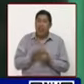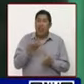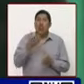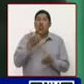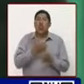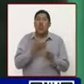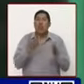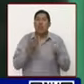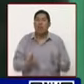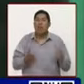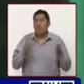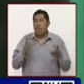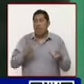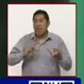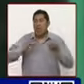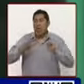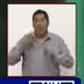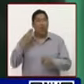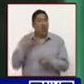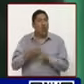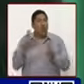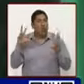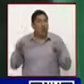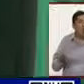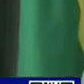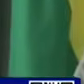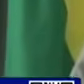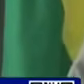propietario, obviamente como no ha habido cambio de nombre,